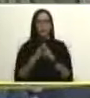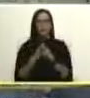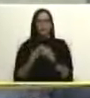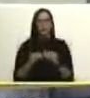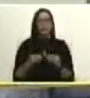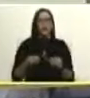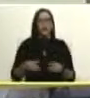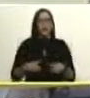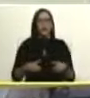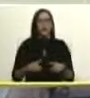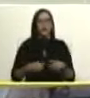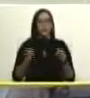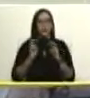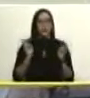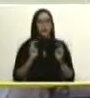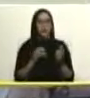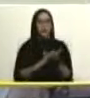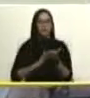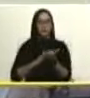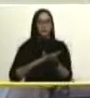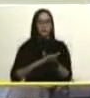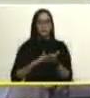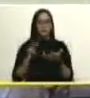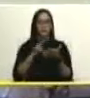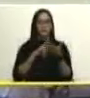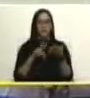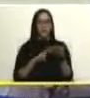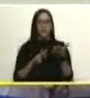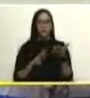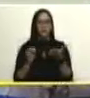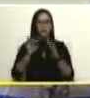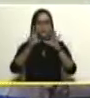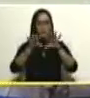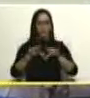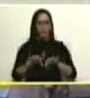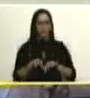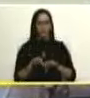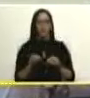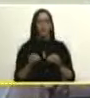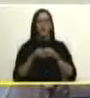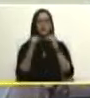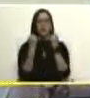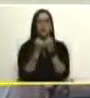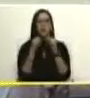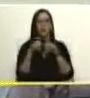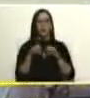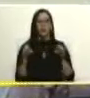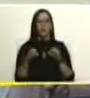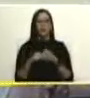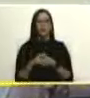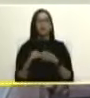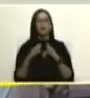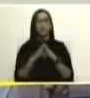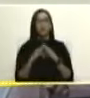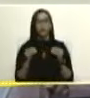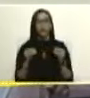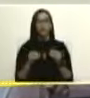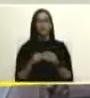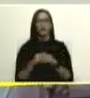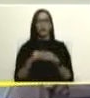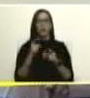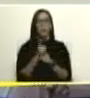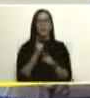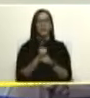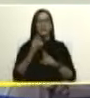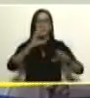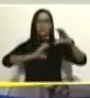esfuerzo por el tema de recuperar y de mejorar la lectoescritura en las aulas educativas, todas las olimpiadas científicas y